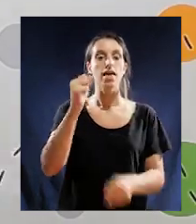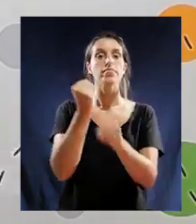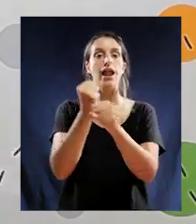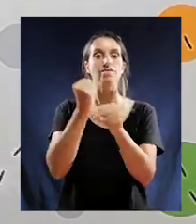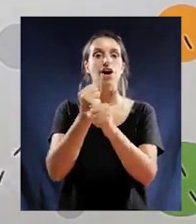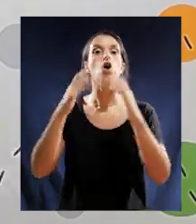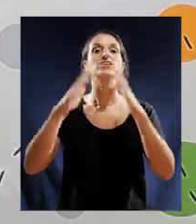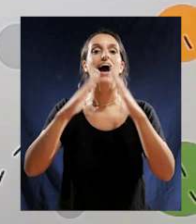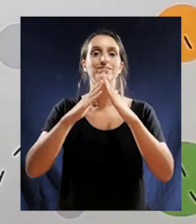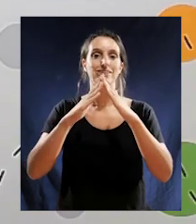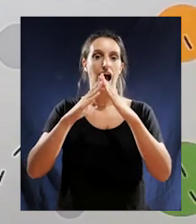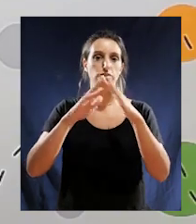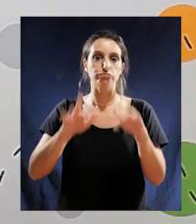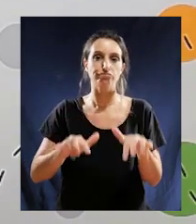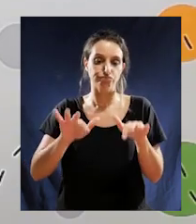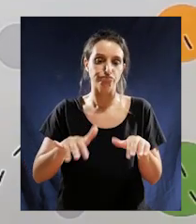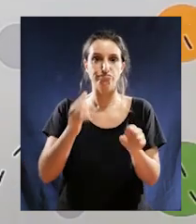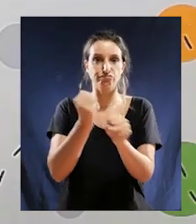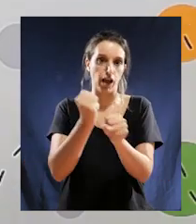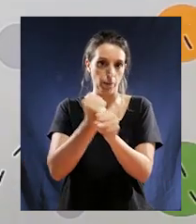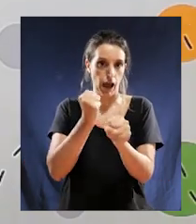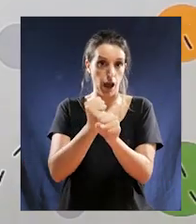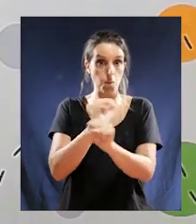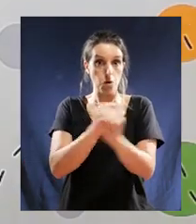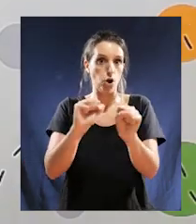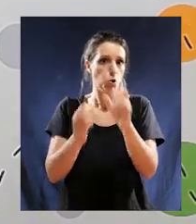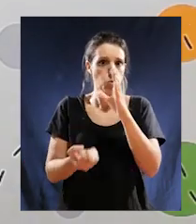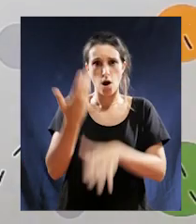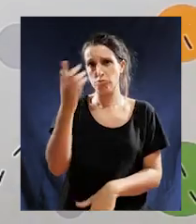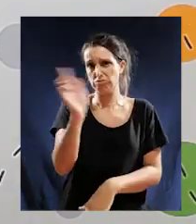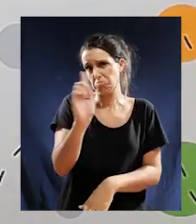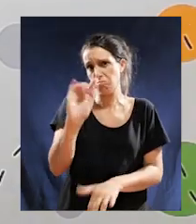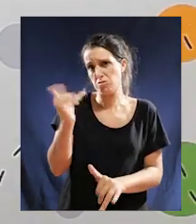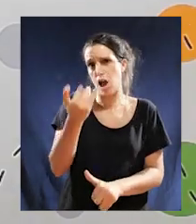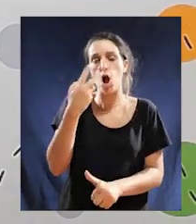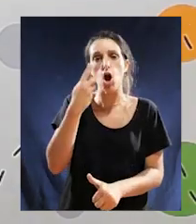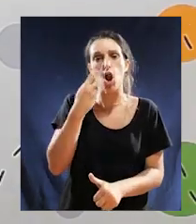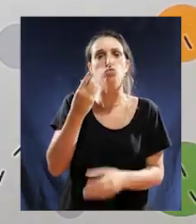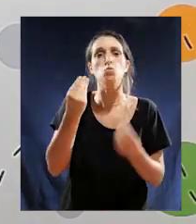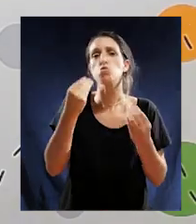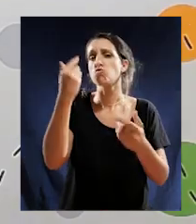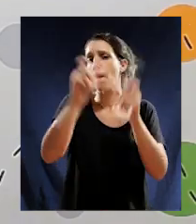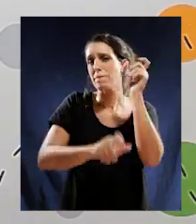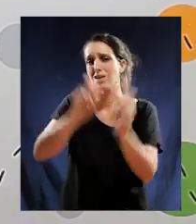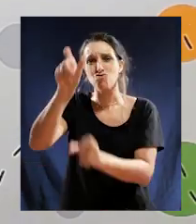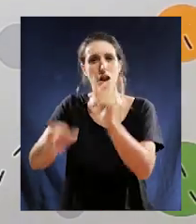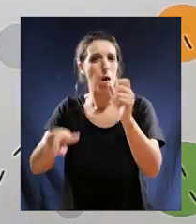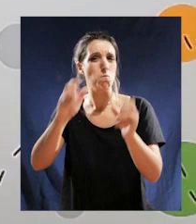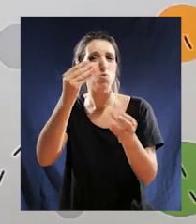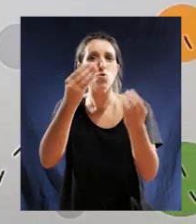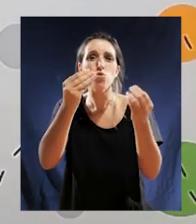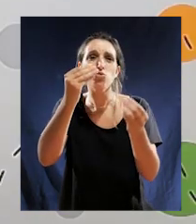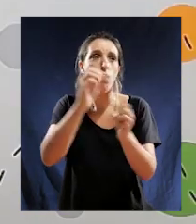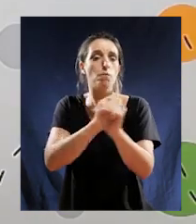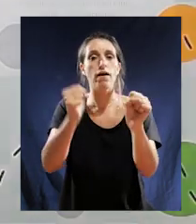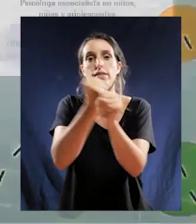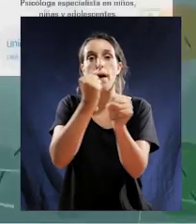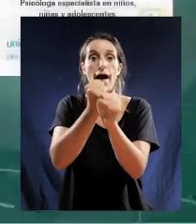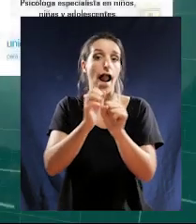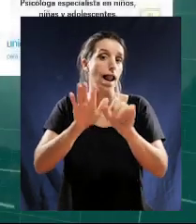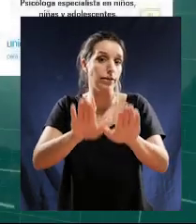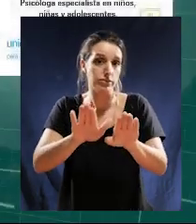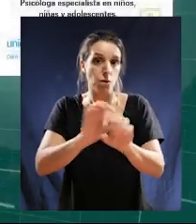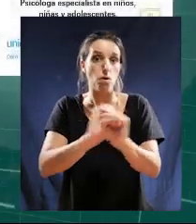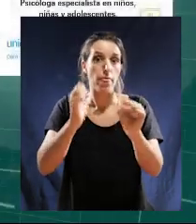este que no es realmente una novedad hay muchas personas que desarrollan su